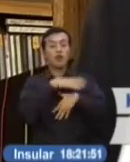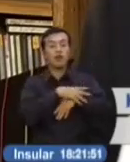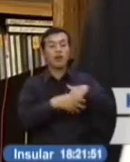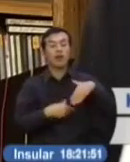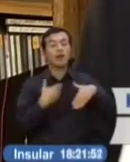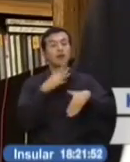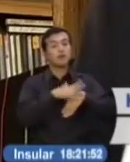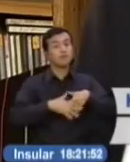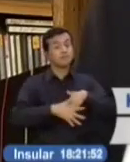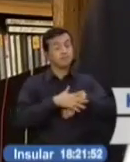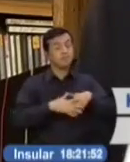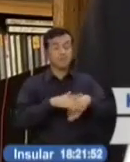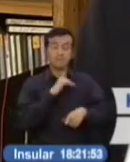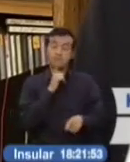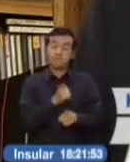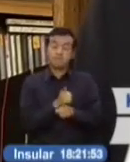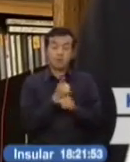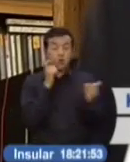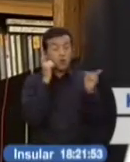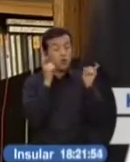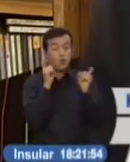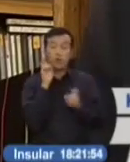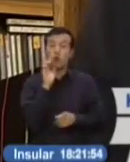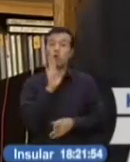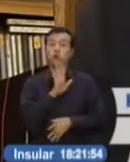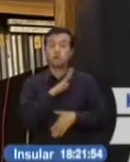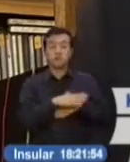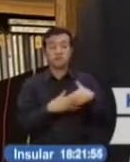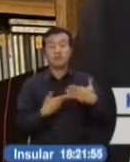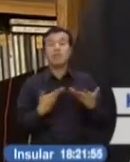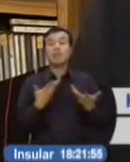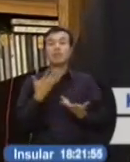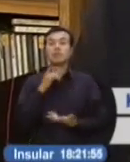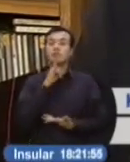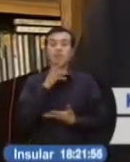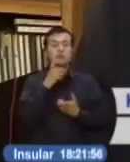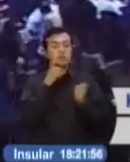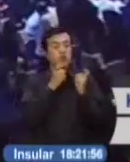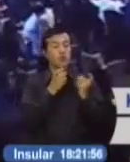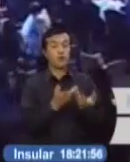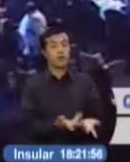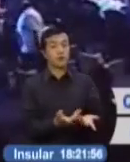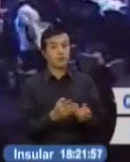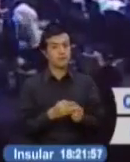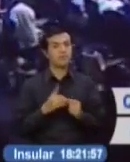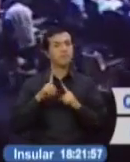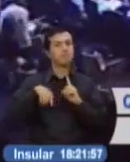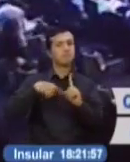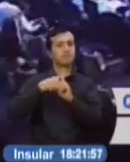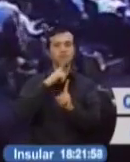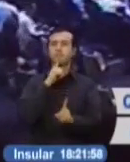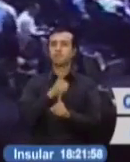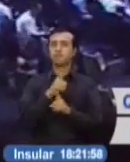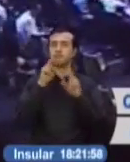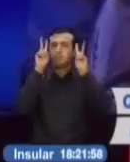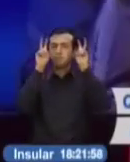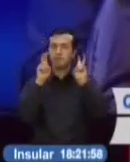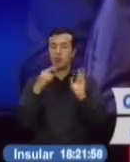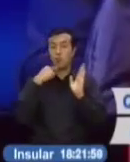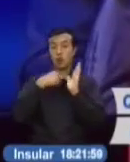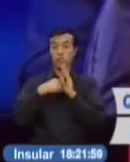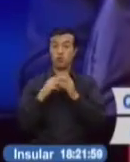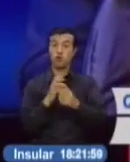tener a su antojo, o manejar a su antojo, a los países de América Latina. Pero además, otros temas como